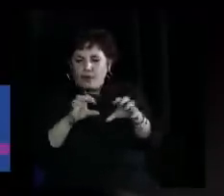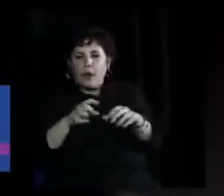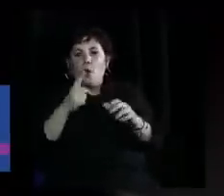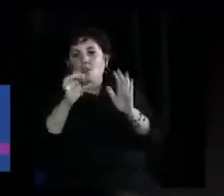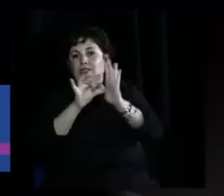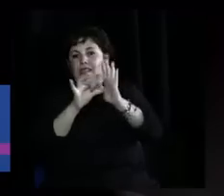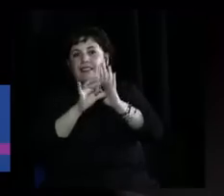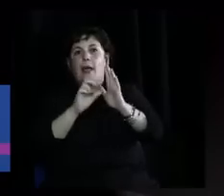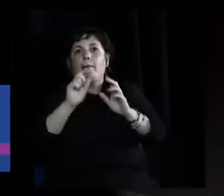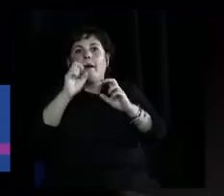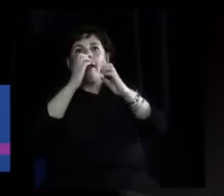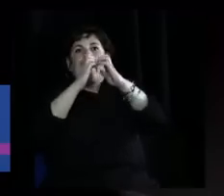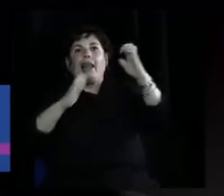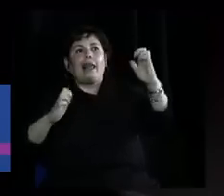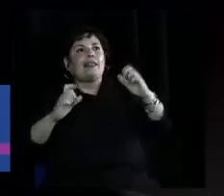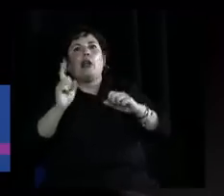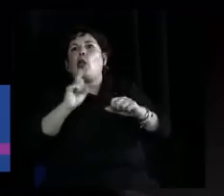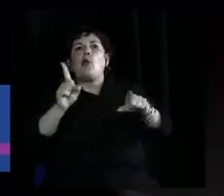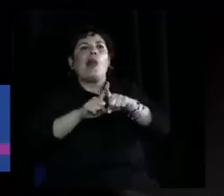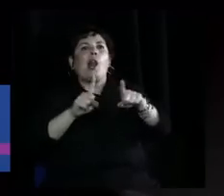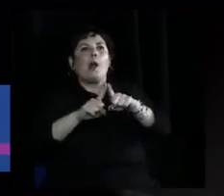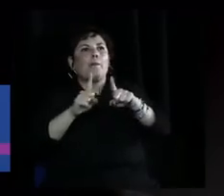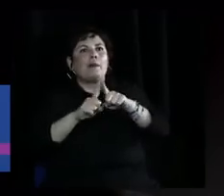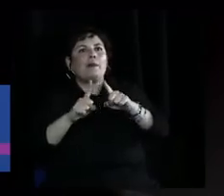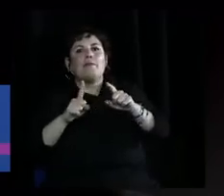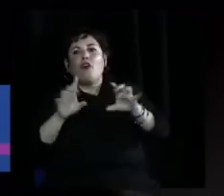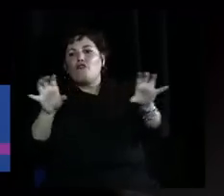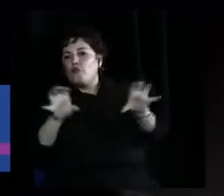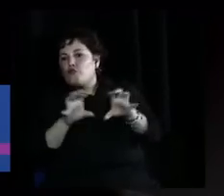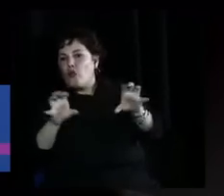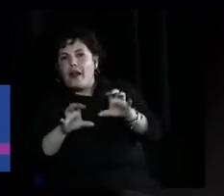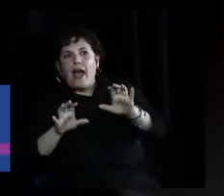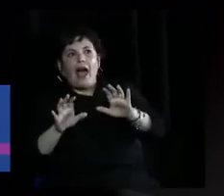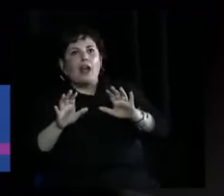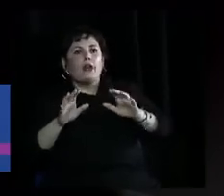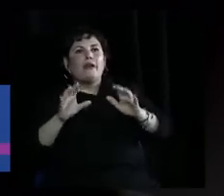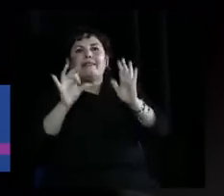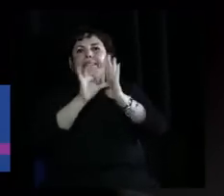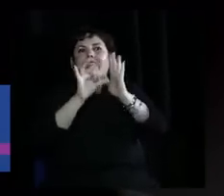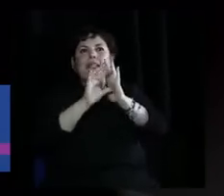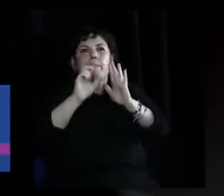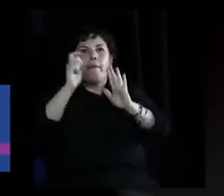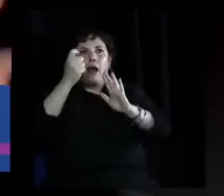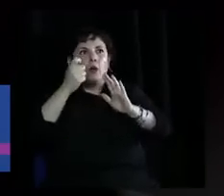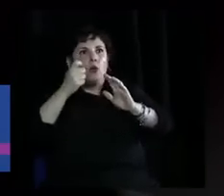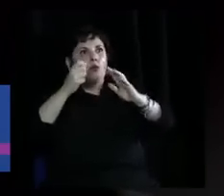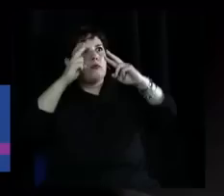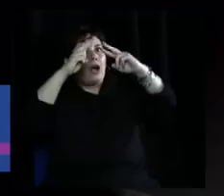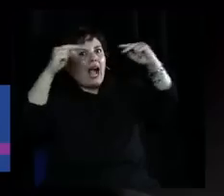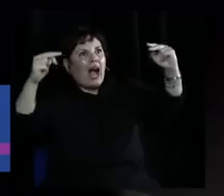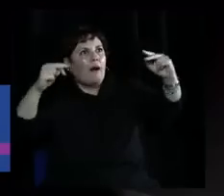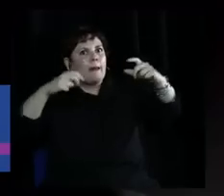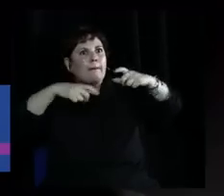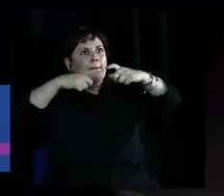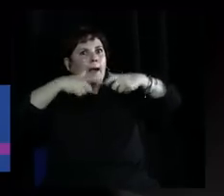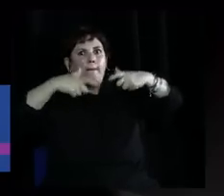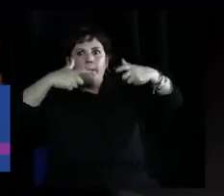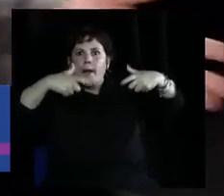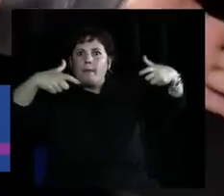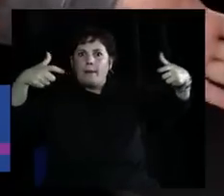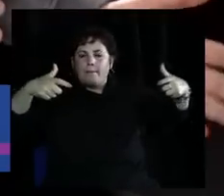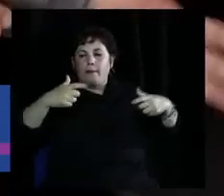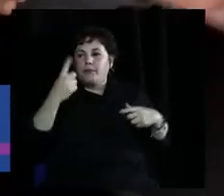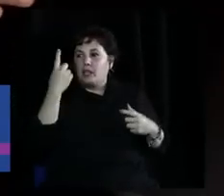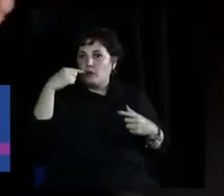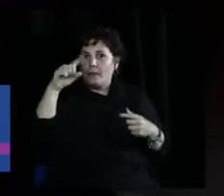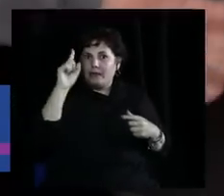sistema eléctrico, porque no es lo mismo mantener la plantilla, en el Uruguay el sistema eléctrico ha crecido todos los años, porque incluso